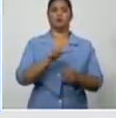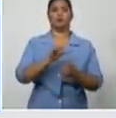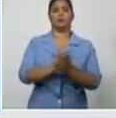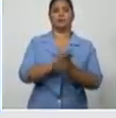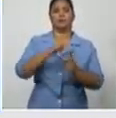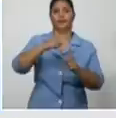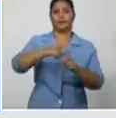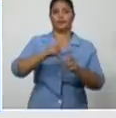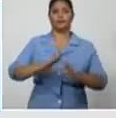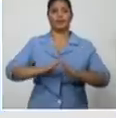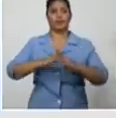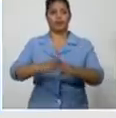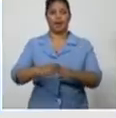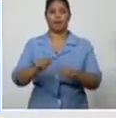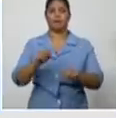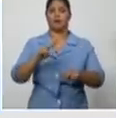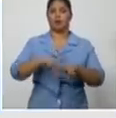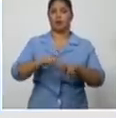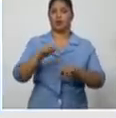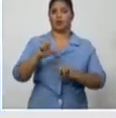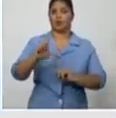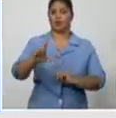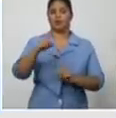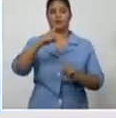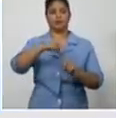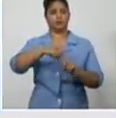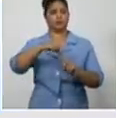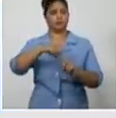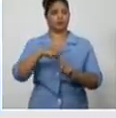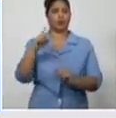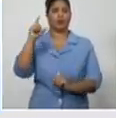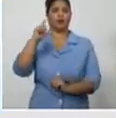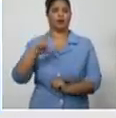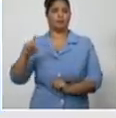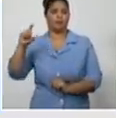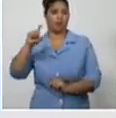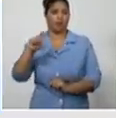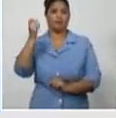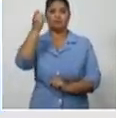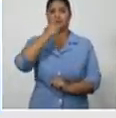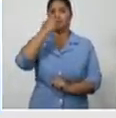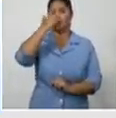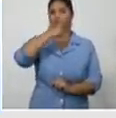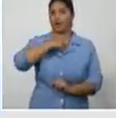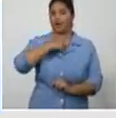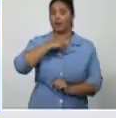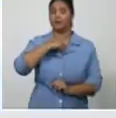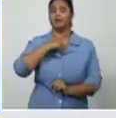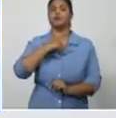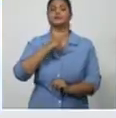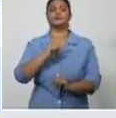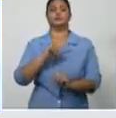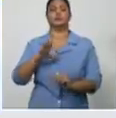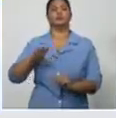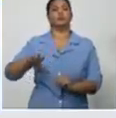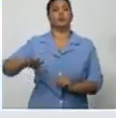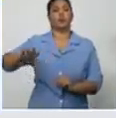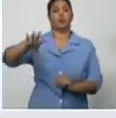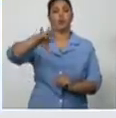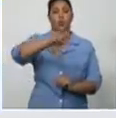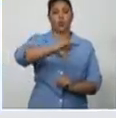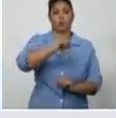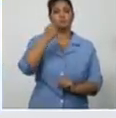Granma, Holguín, Las Tunas, Camagüey, Ciego de Ávila, todas las provincias,